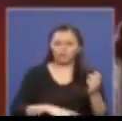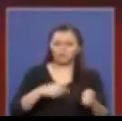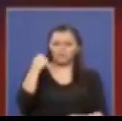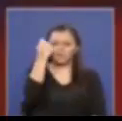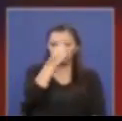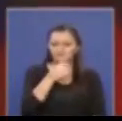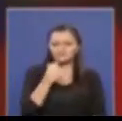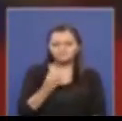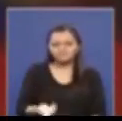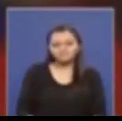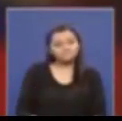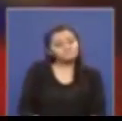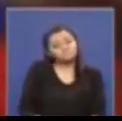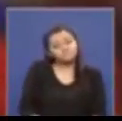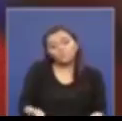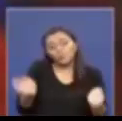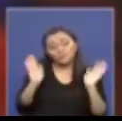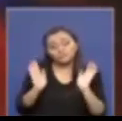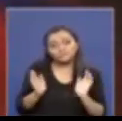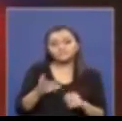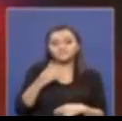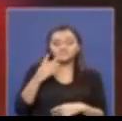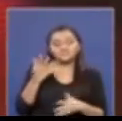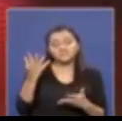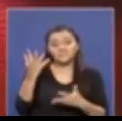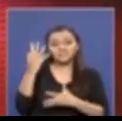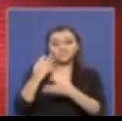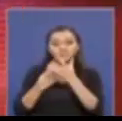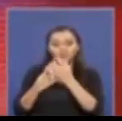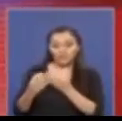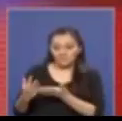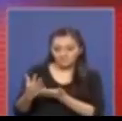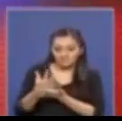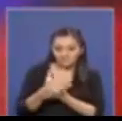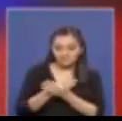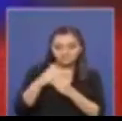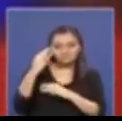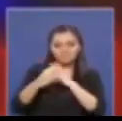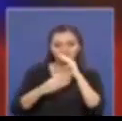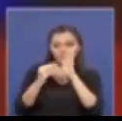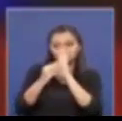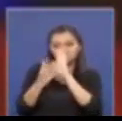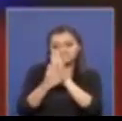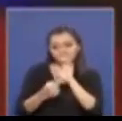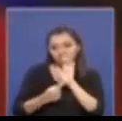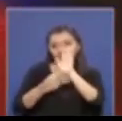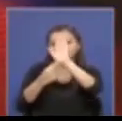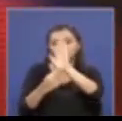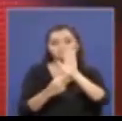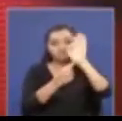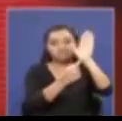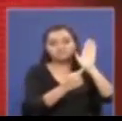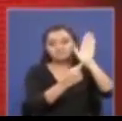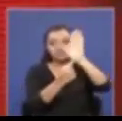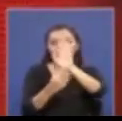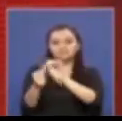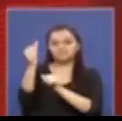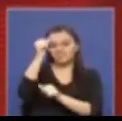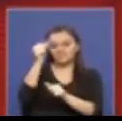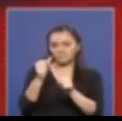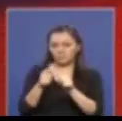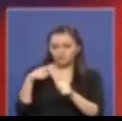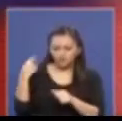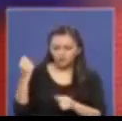la conveniencia del más fuerte. Pero bien, la historia recogerá y ya está recogiendo estas cosas, la memoria de nuestros pueblos, y